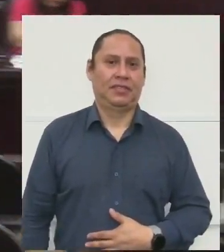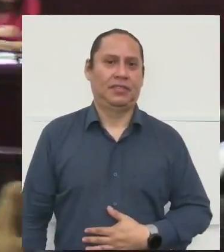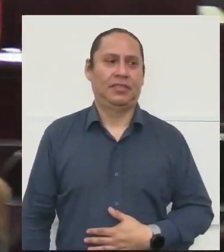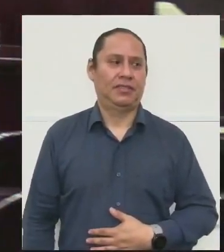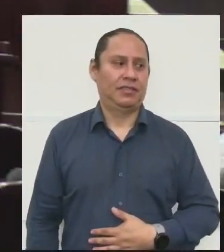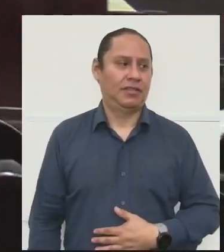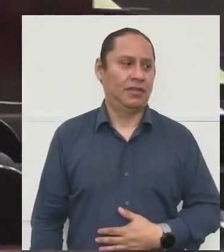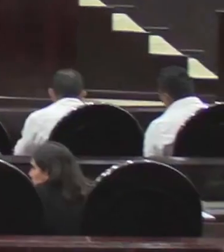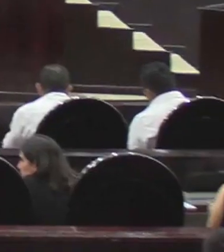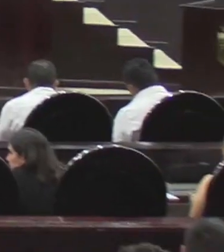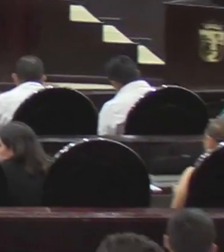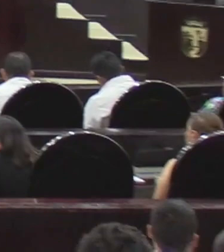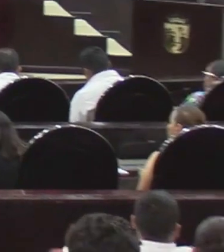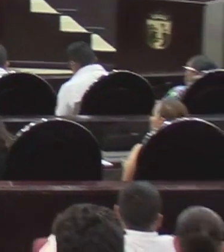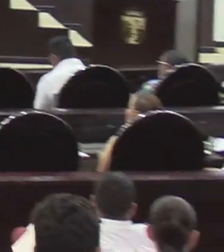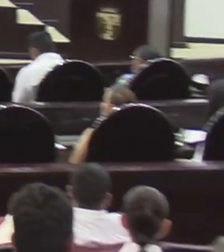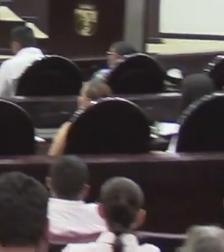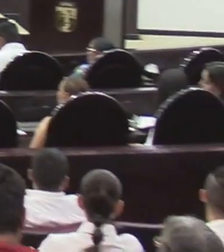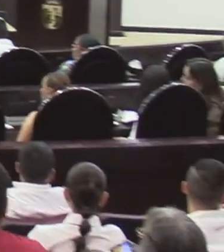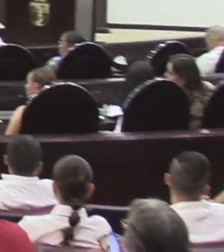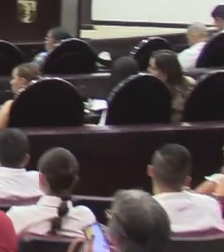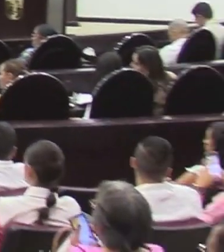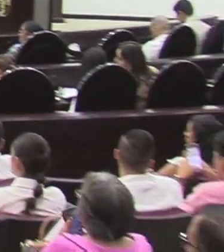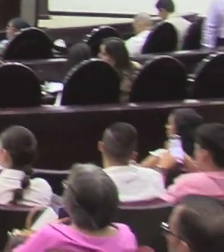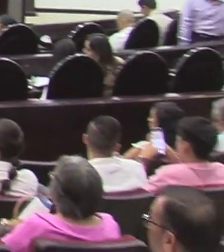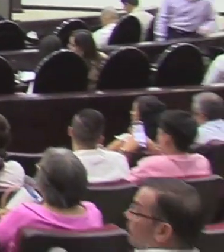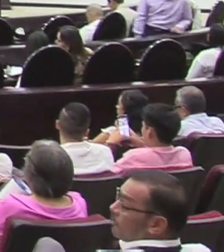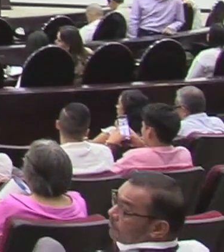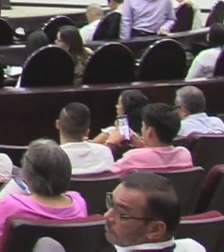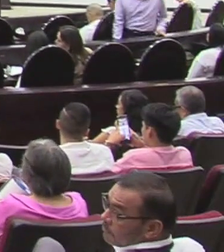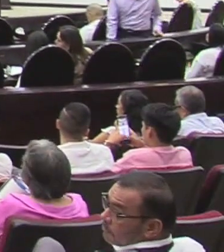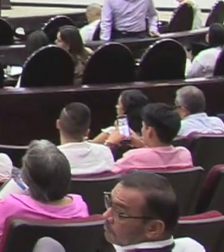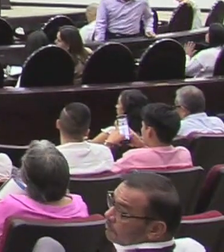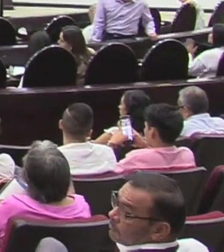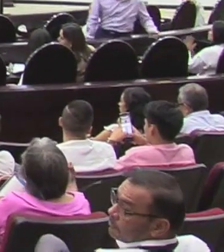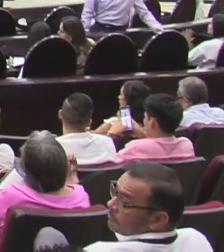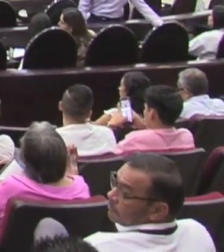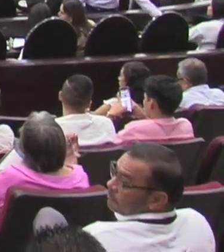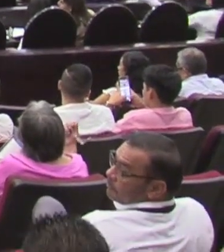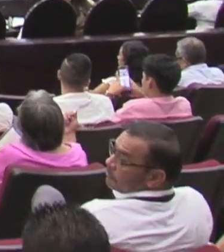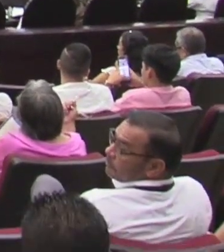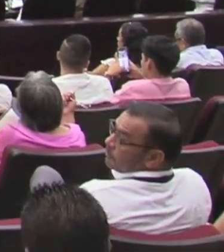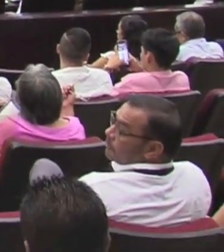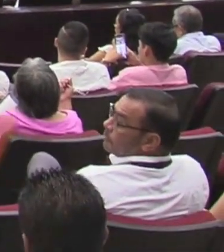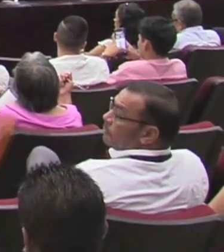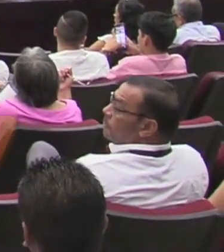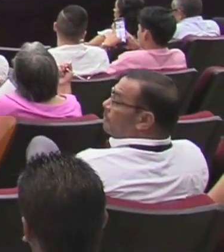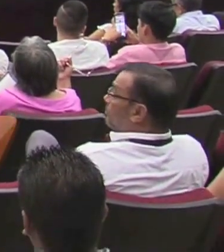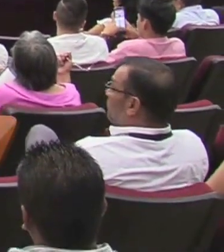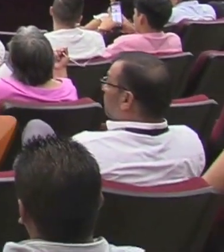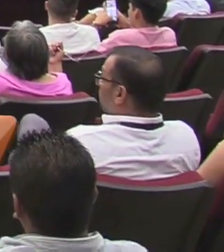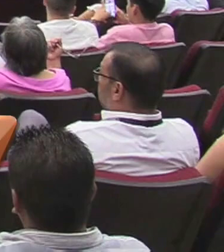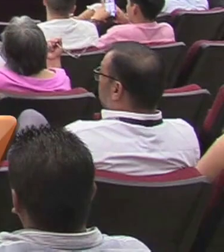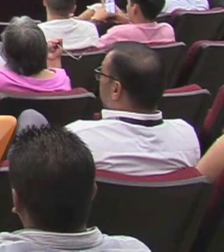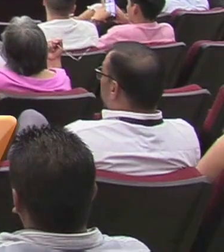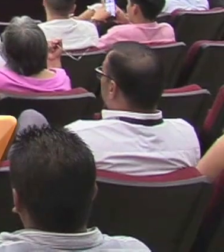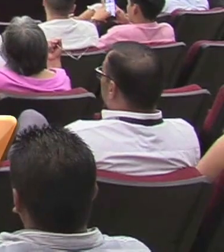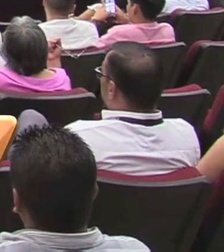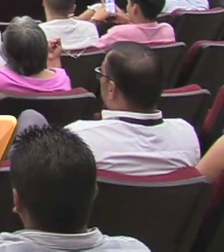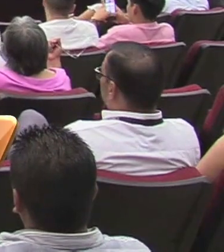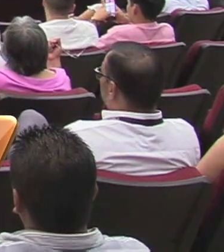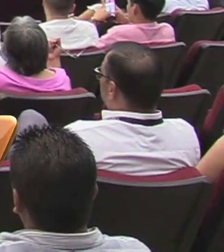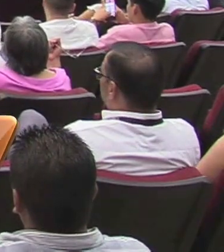133 del reglamento interior de este propio poder legislativo procederemos a someter a votación nominal el